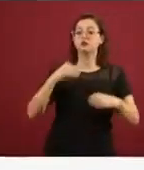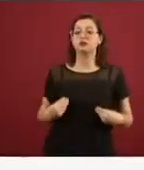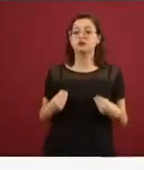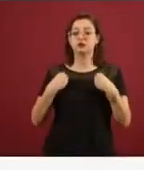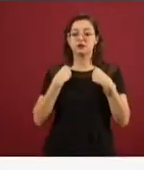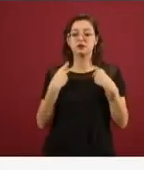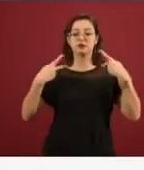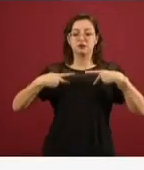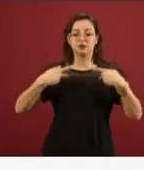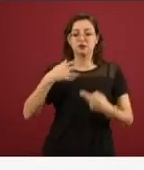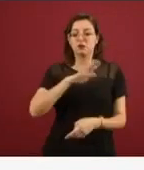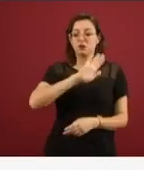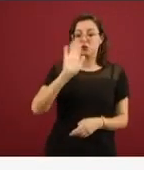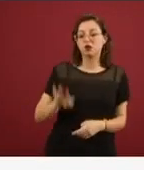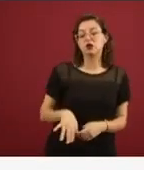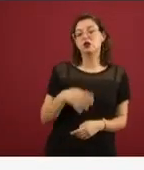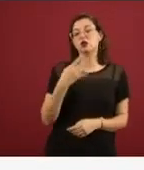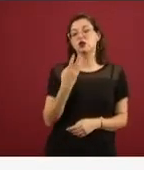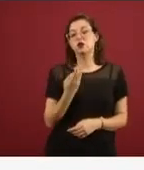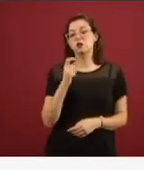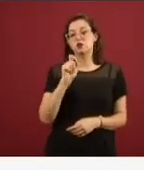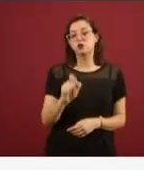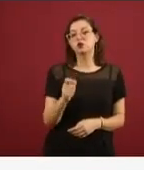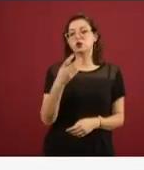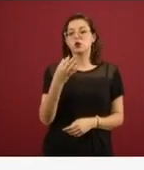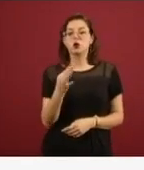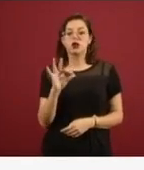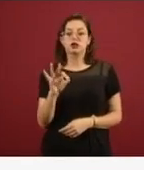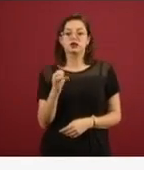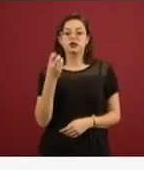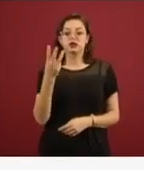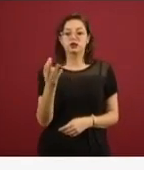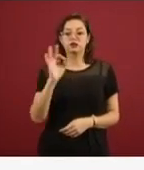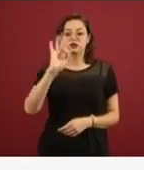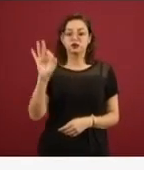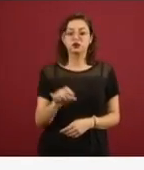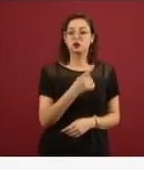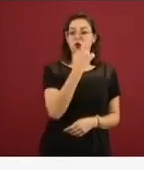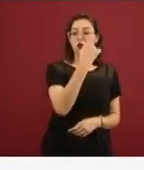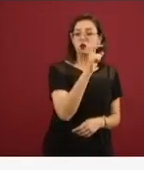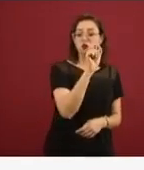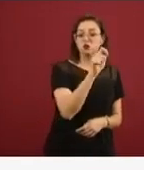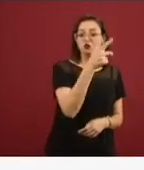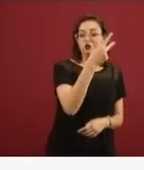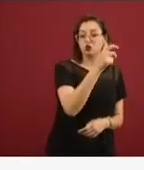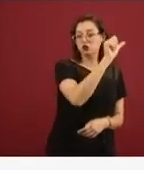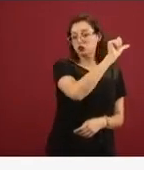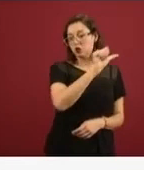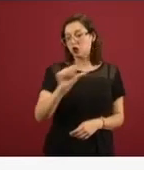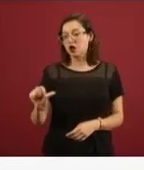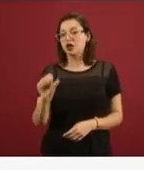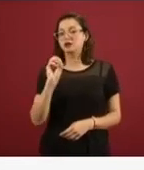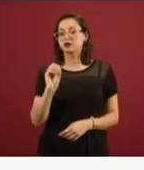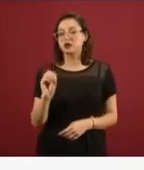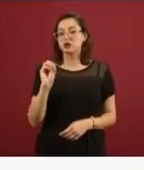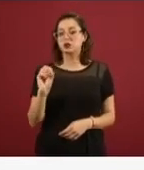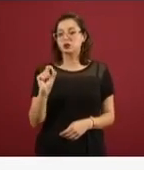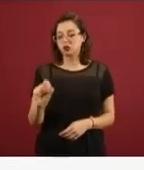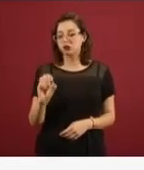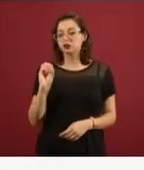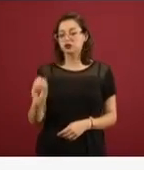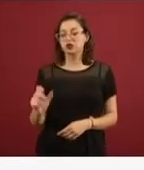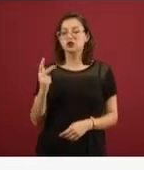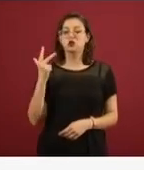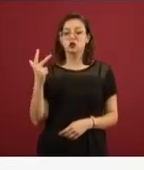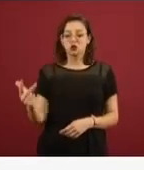la distribución de cómo esta se presenta también en los diferentes estados, desde 1.8 hasta un 0.08, y esto